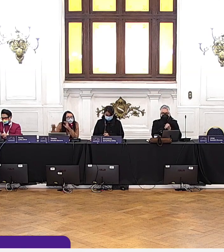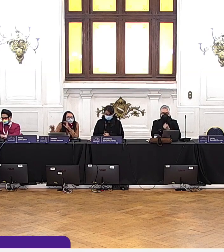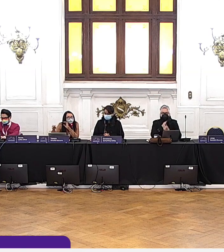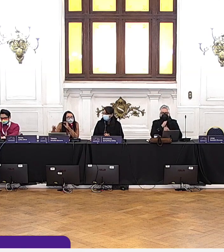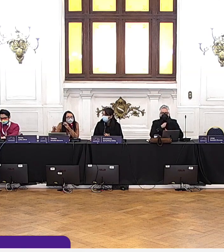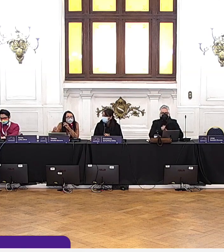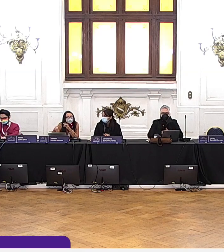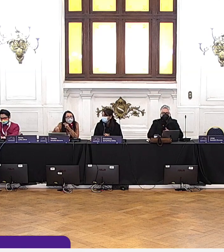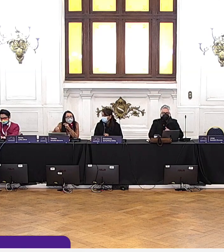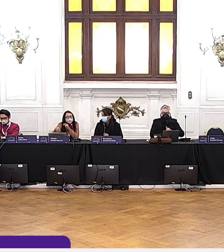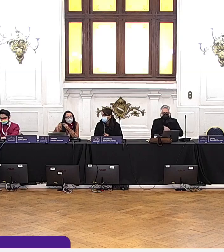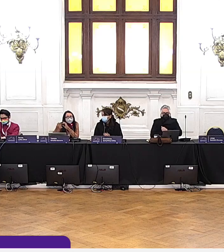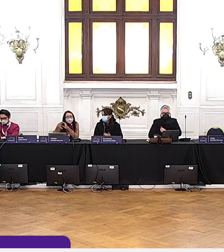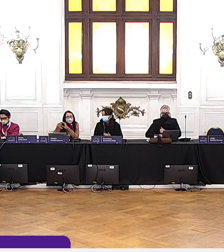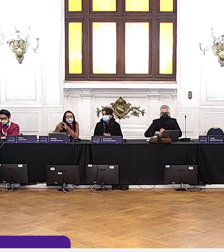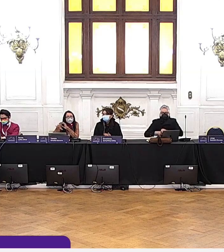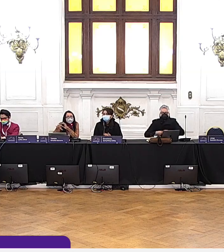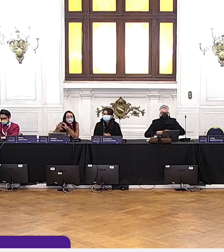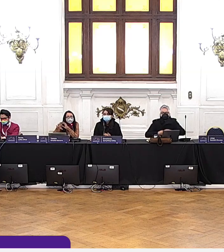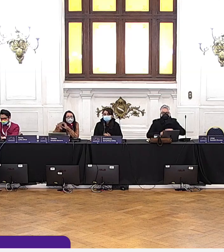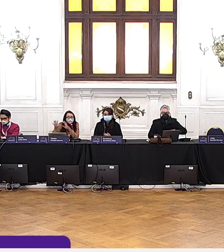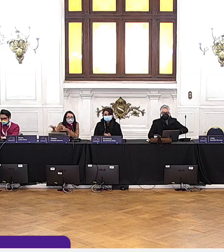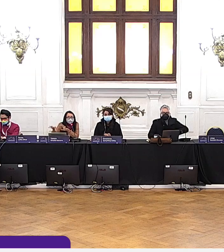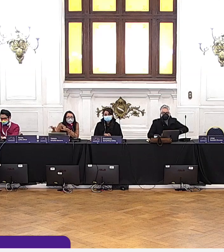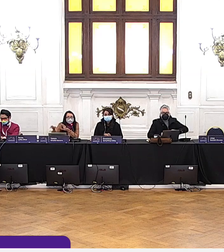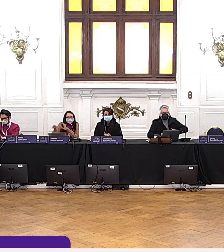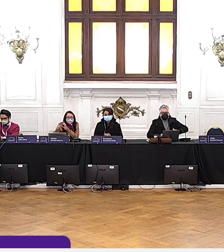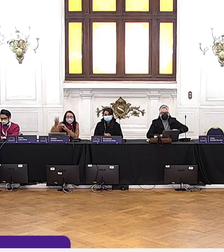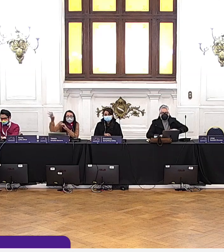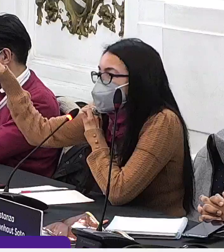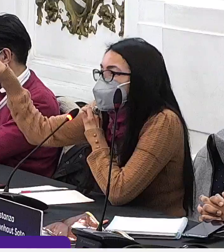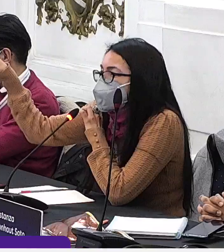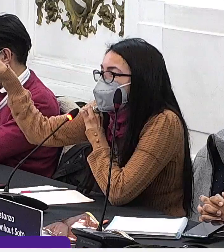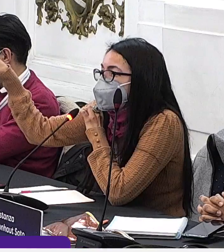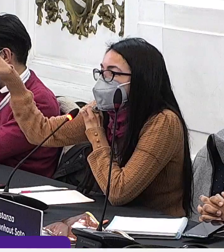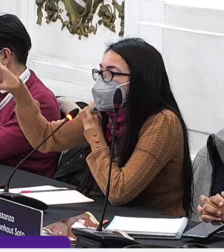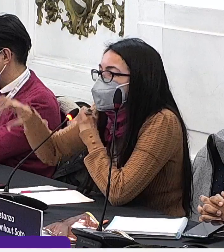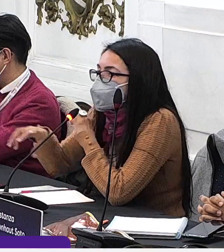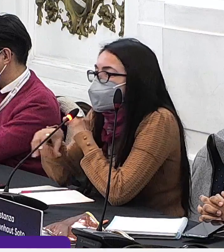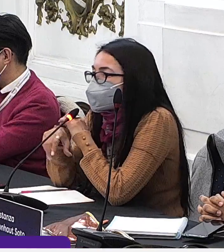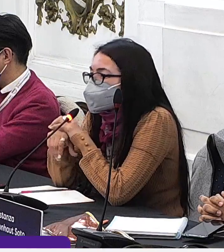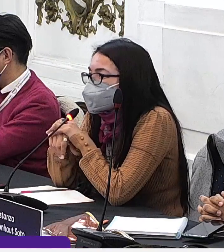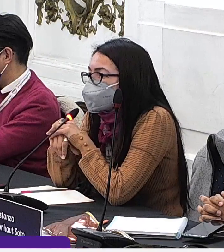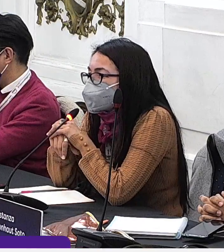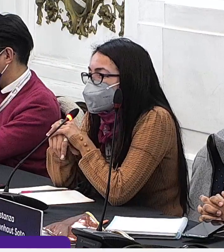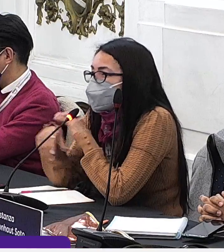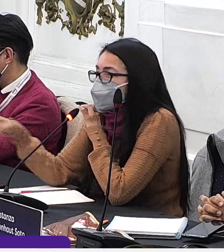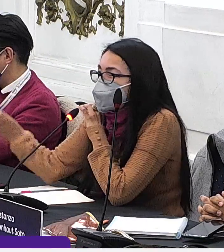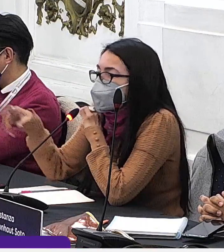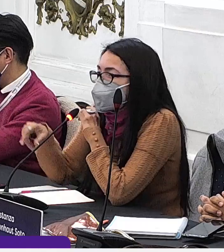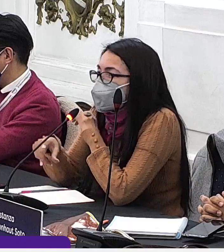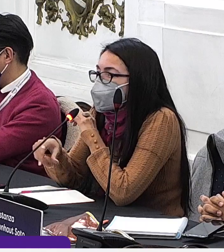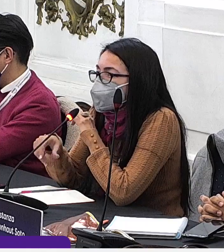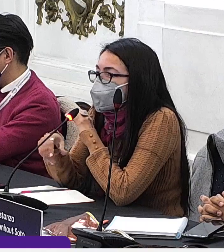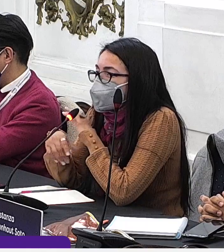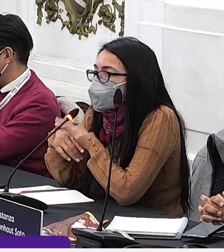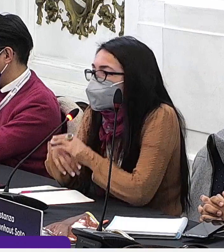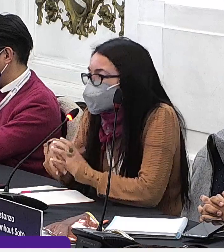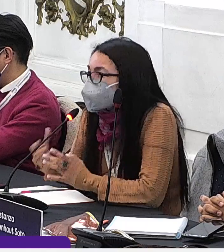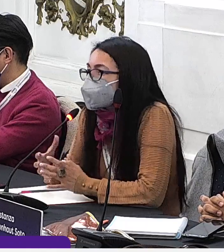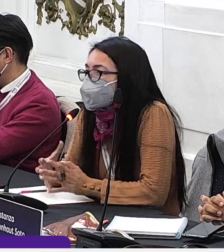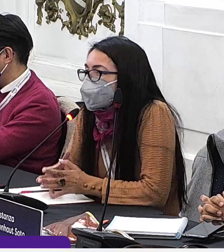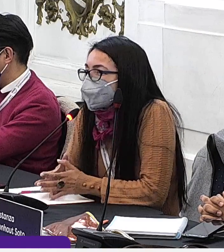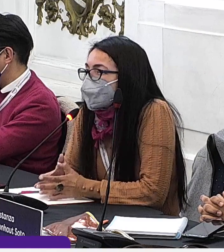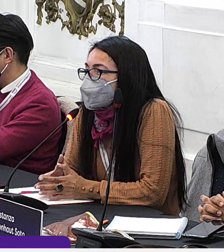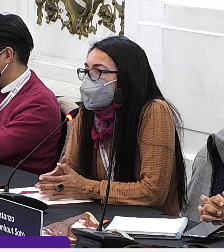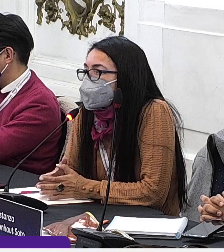todavía entre las distintas comisiones. Aquí, por ejemplo, hay subcomisiones que están coordinando con comunicaciones, que están hablando con